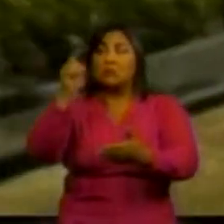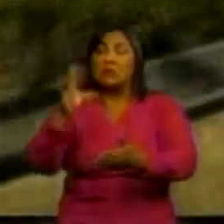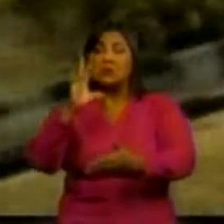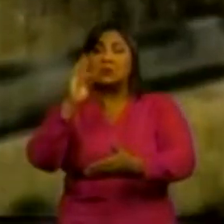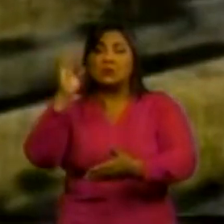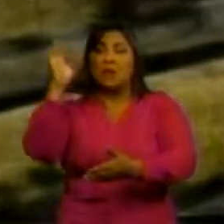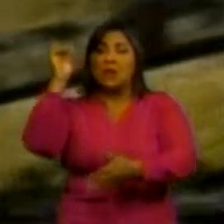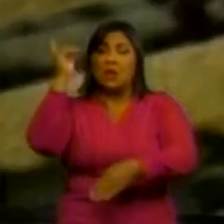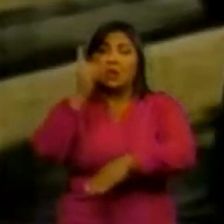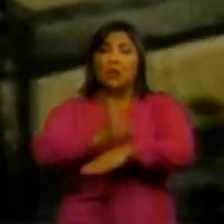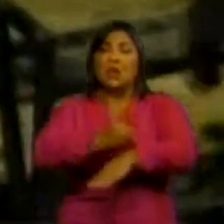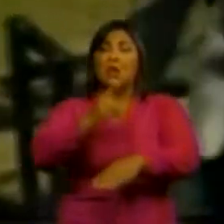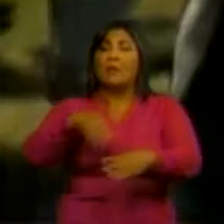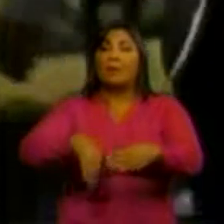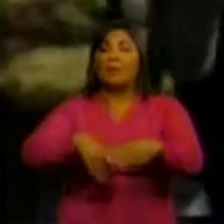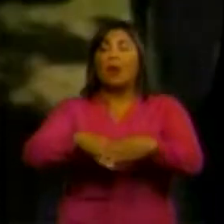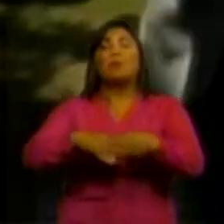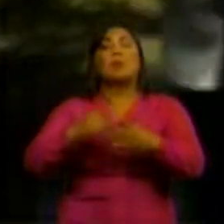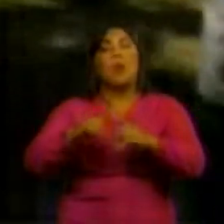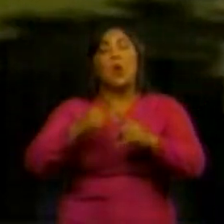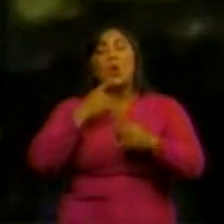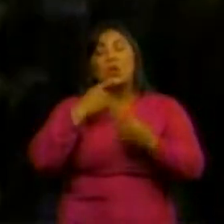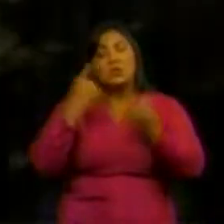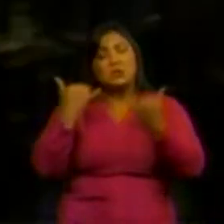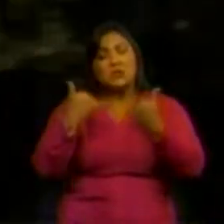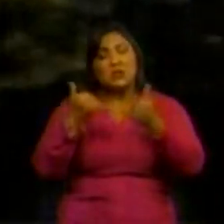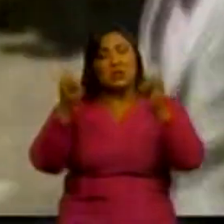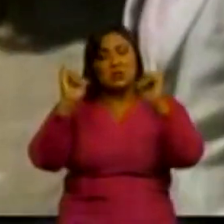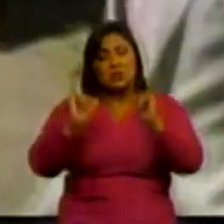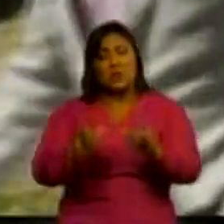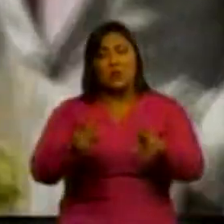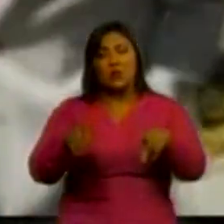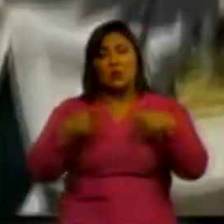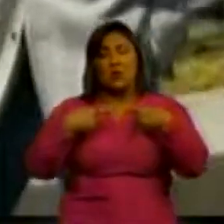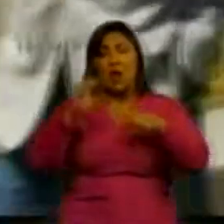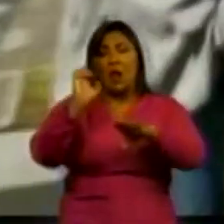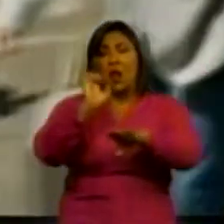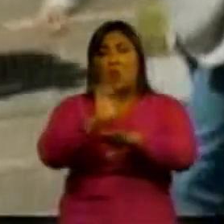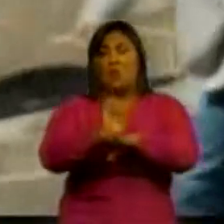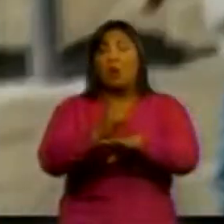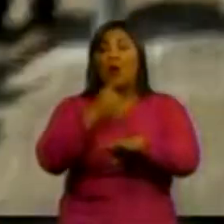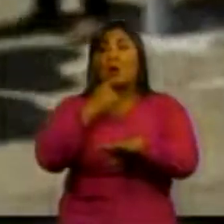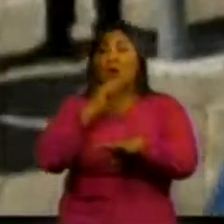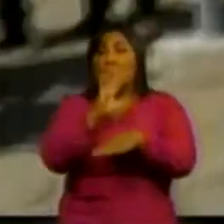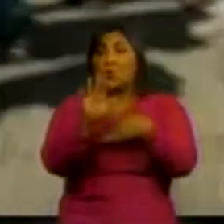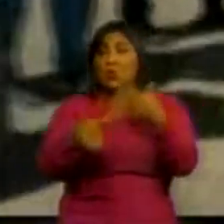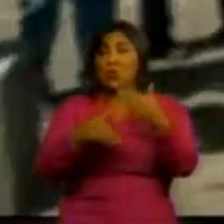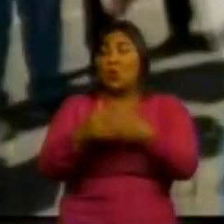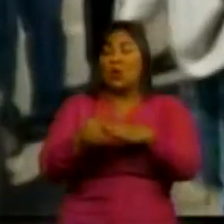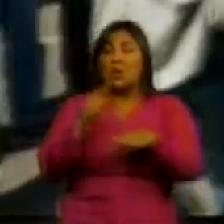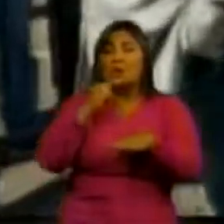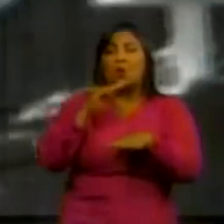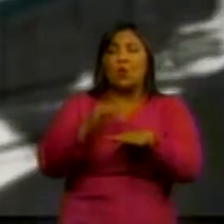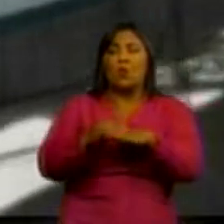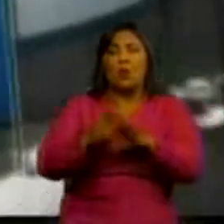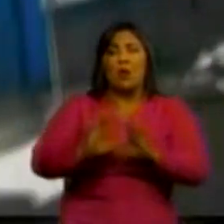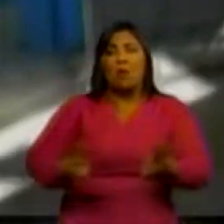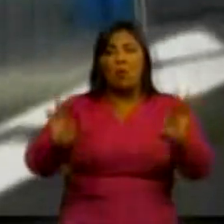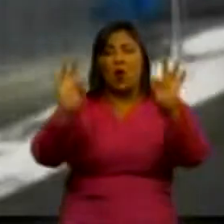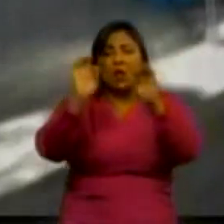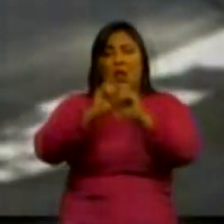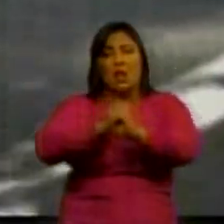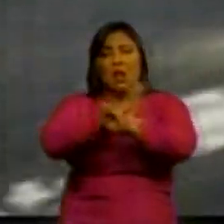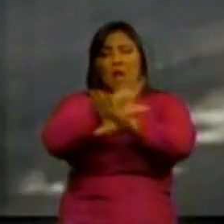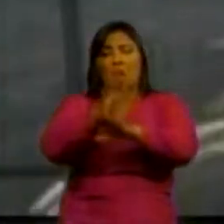Ola Wini reiteró que desea continuar viviendo en el Ecuador y que espera que todos los delitos por los que se lo acusa se esclarezcan y se declare